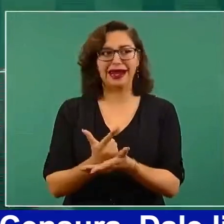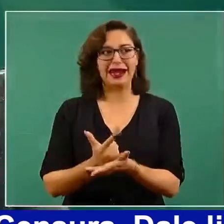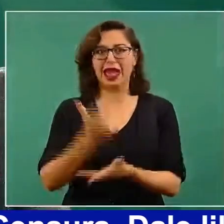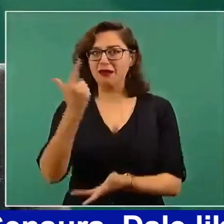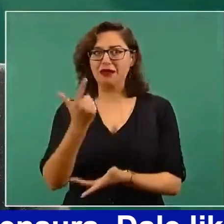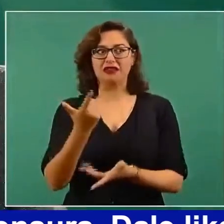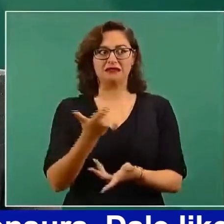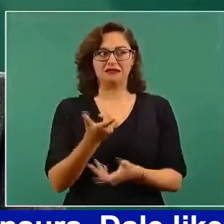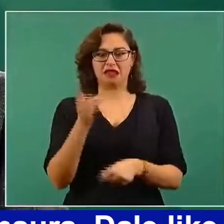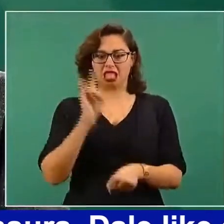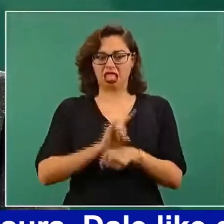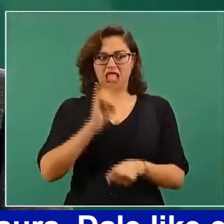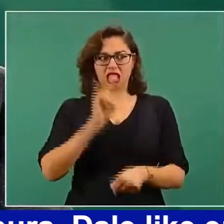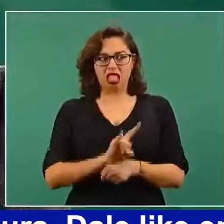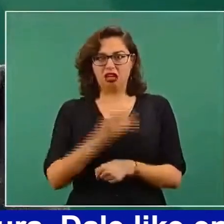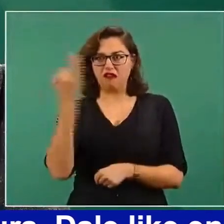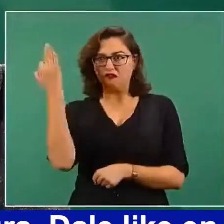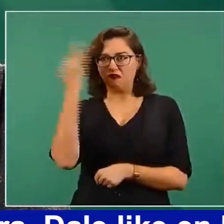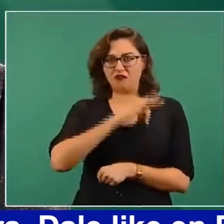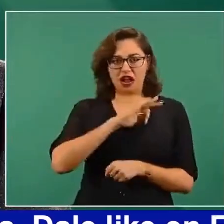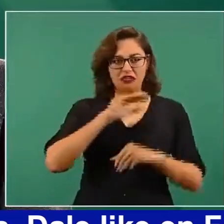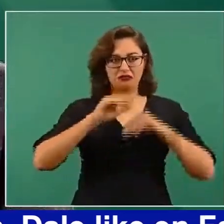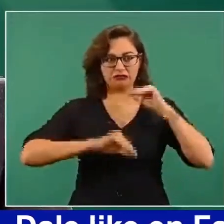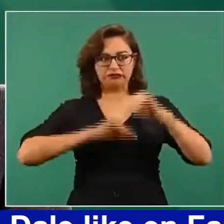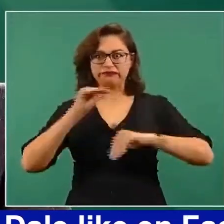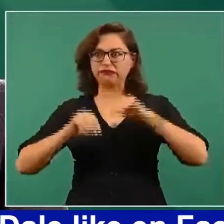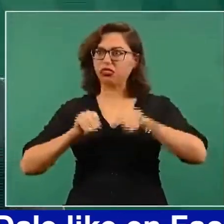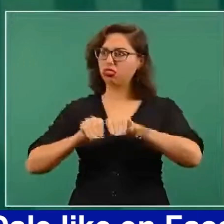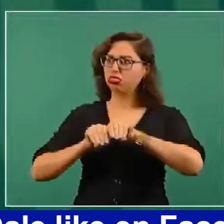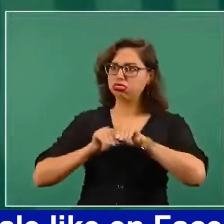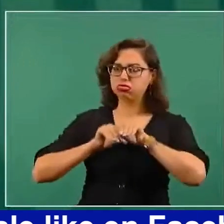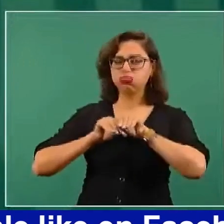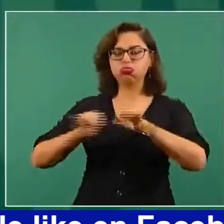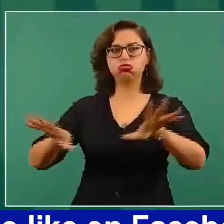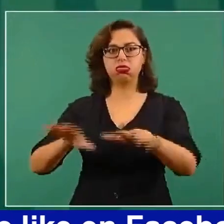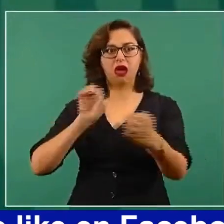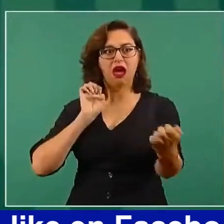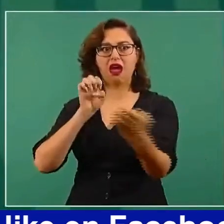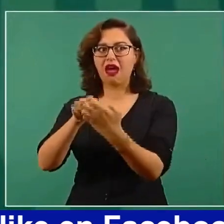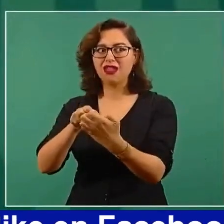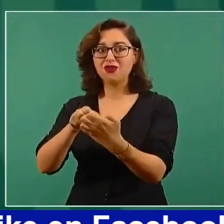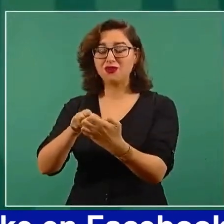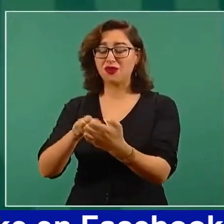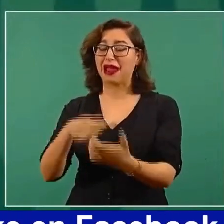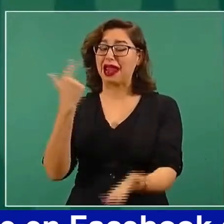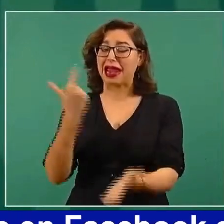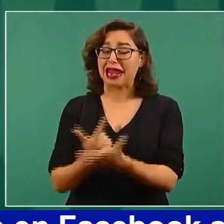las audiencias al estar engañando en la transmisión.